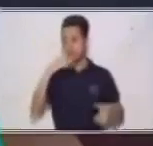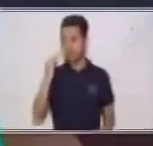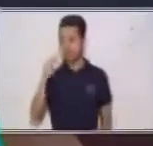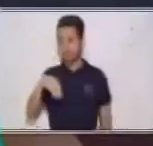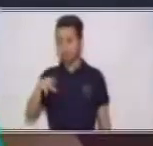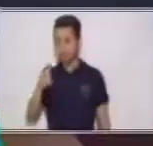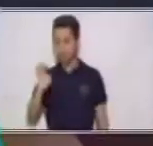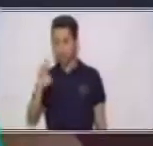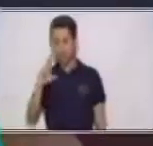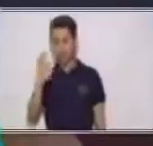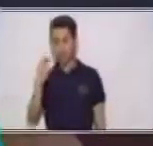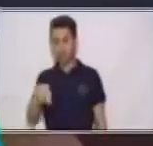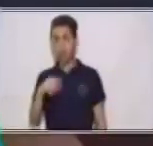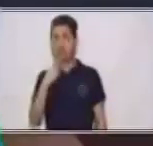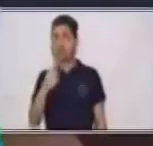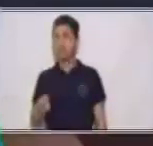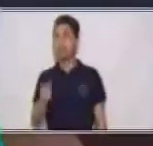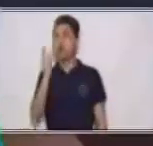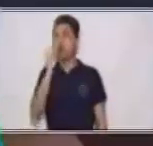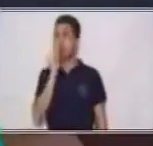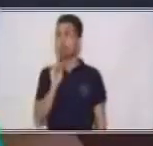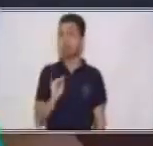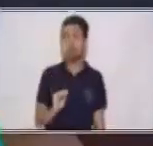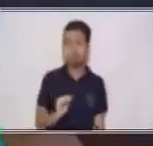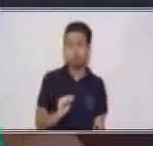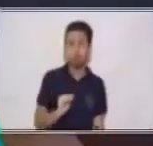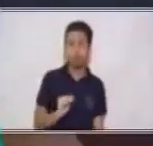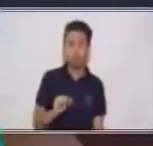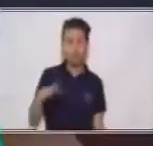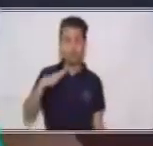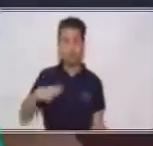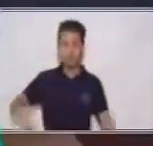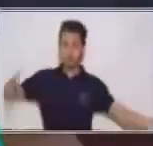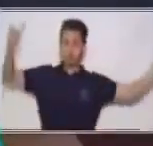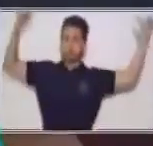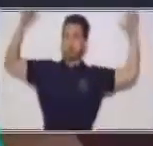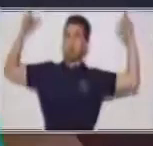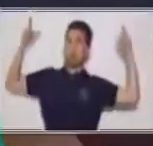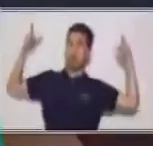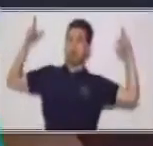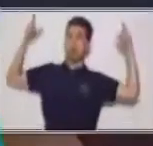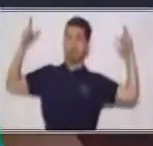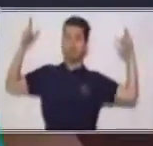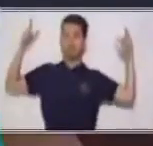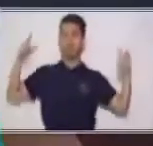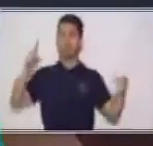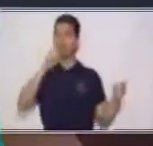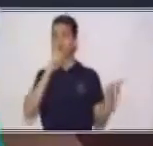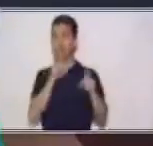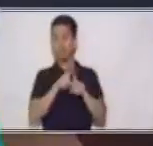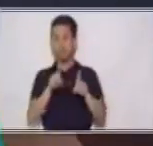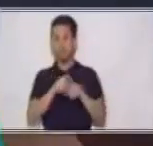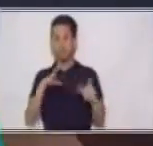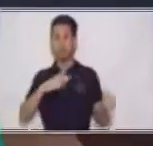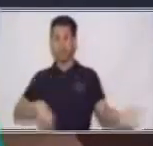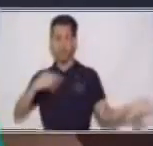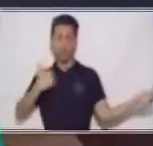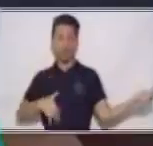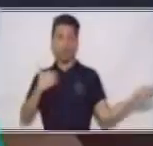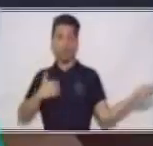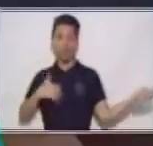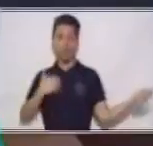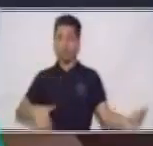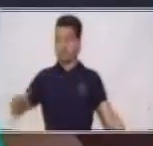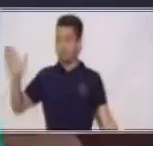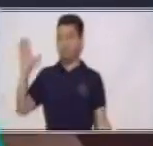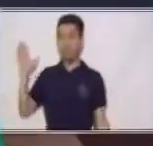hombrecito pequeñito que lleva un gran sombrero y también una gran guitarra. Y con esa guitarra él empieza a